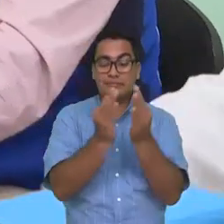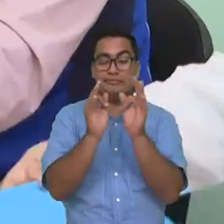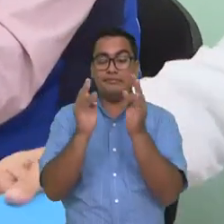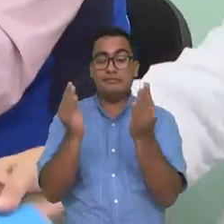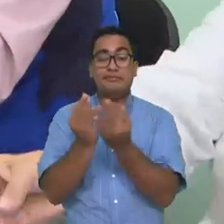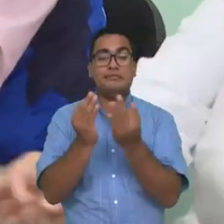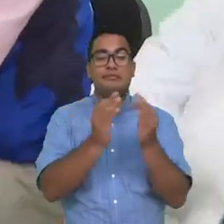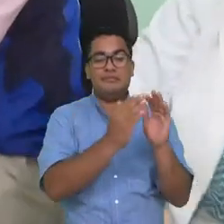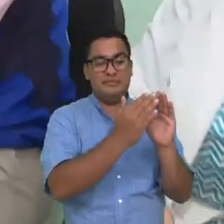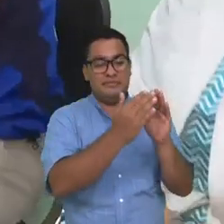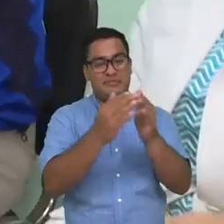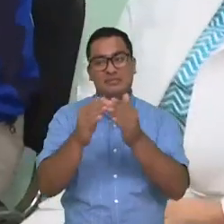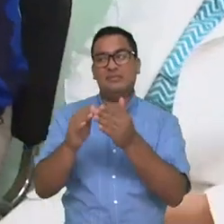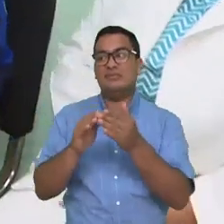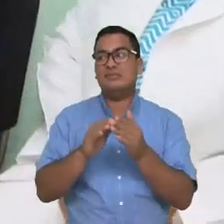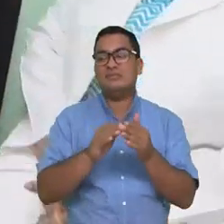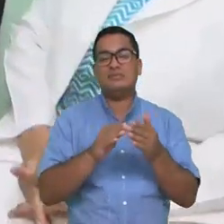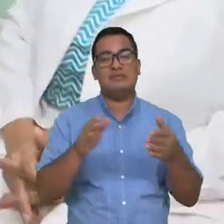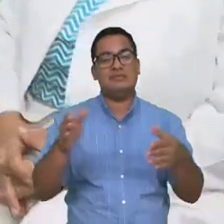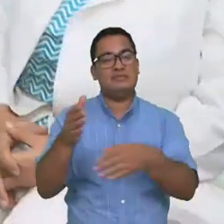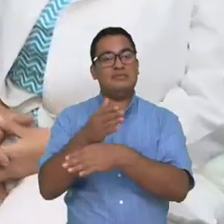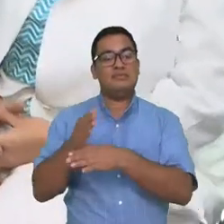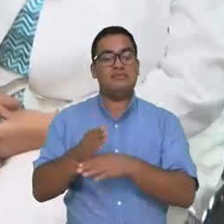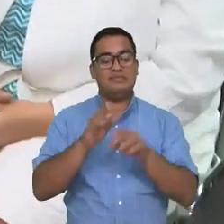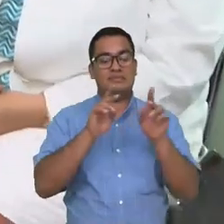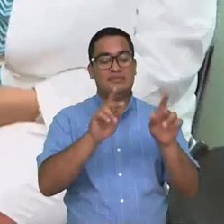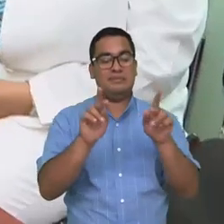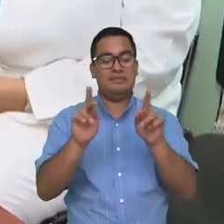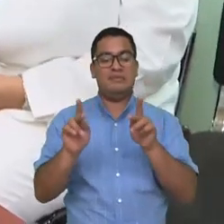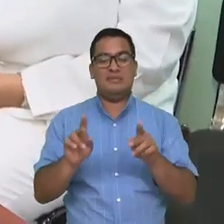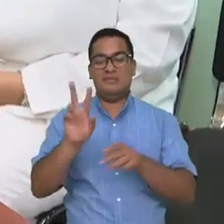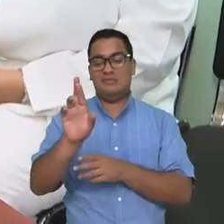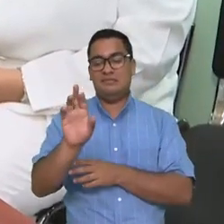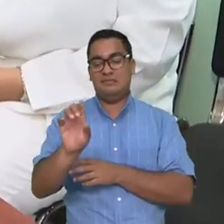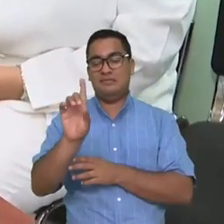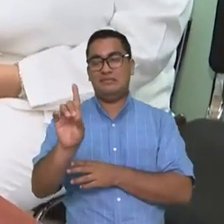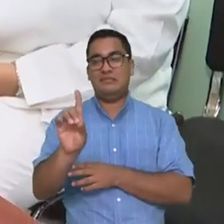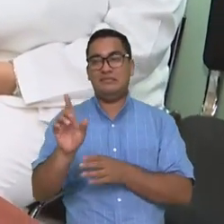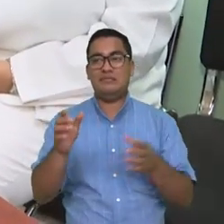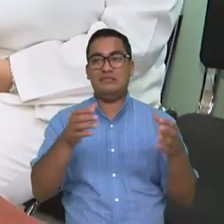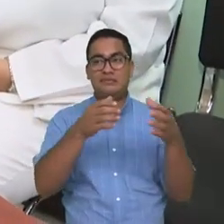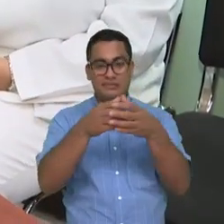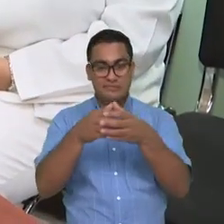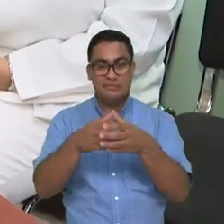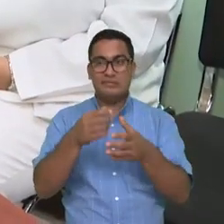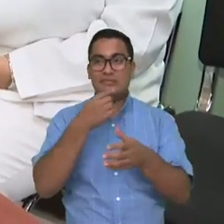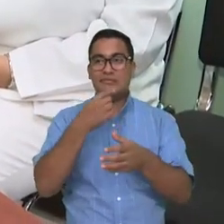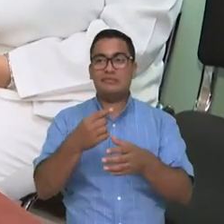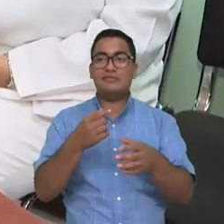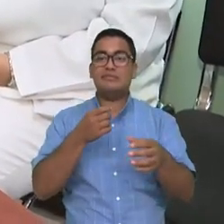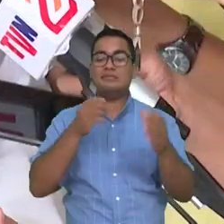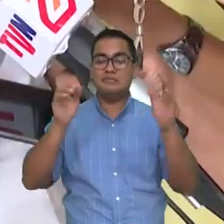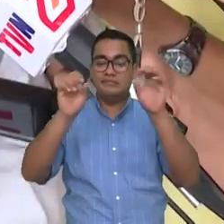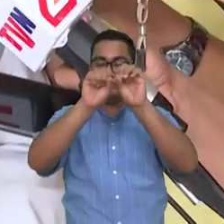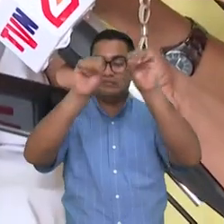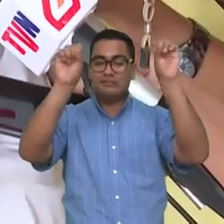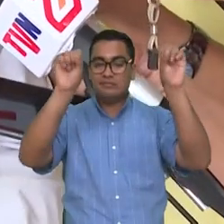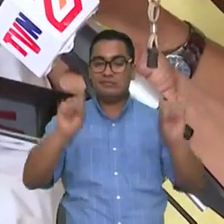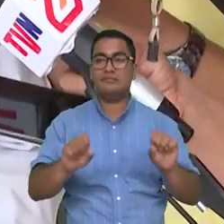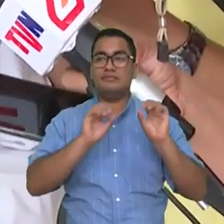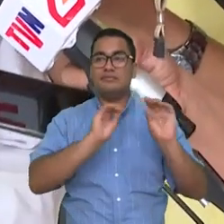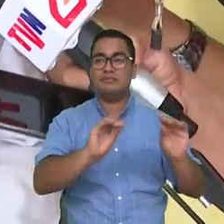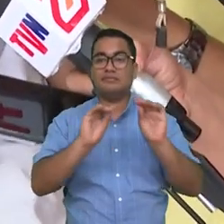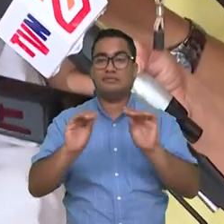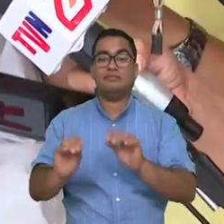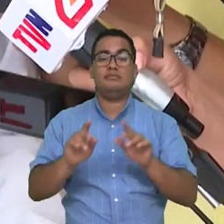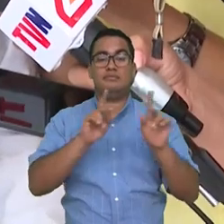las comunidades, a nivel de toda nuestra población, nuestra red comunitaria ha estado siendo capacitada, todo el personal